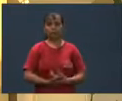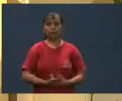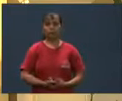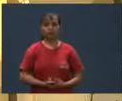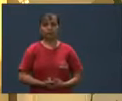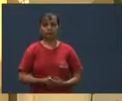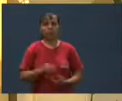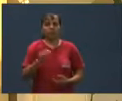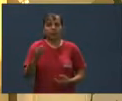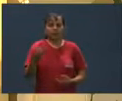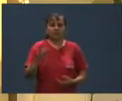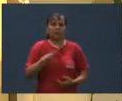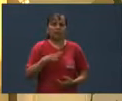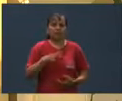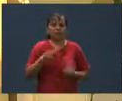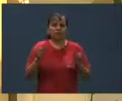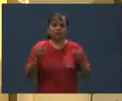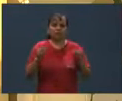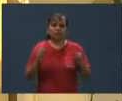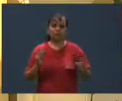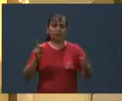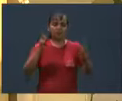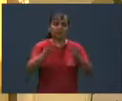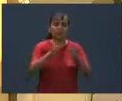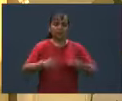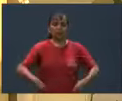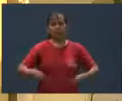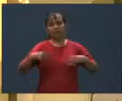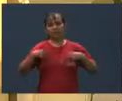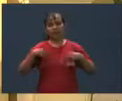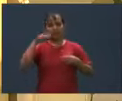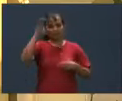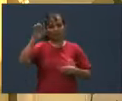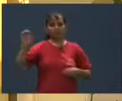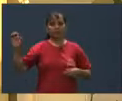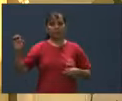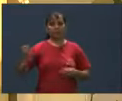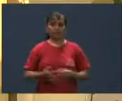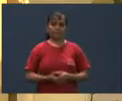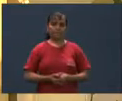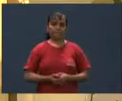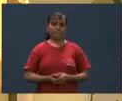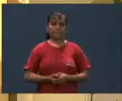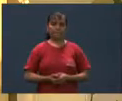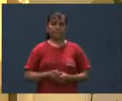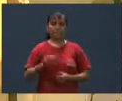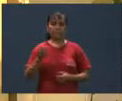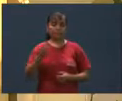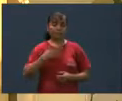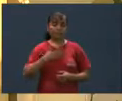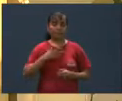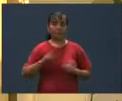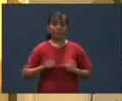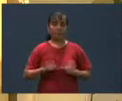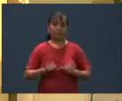¿Qué tengo que hacer para alcanzar la vida eterna? Es decir, no morir, que mi vida